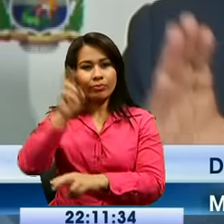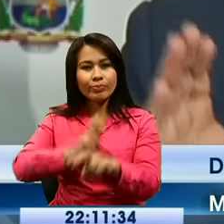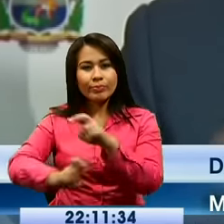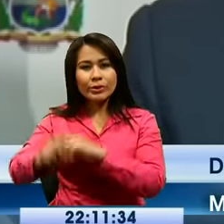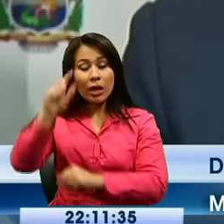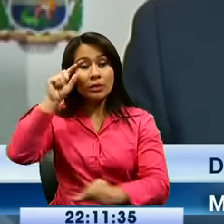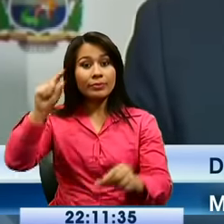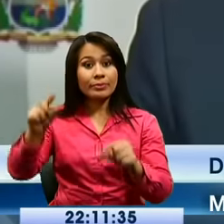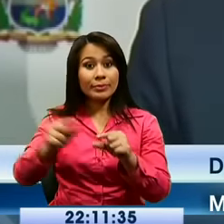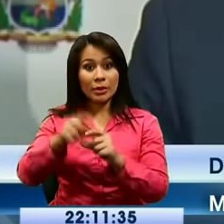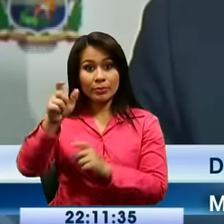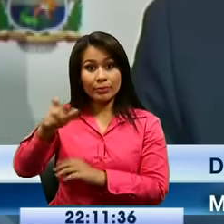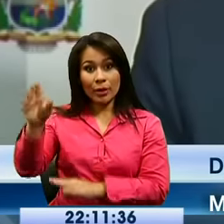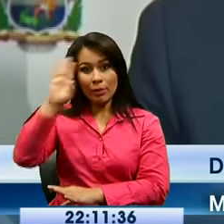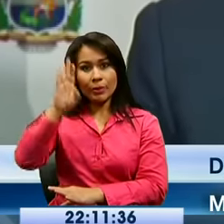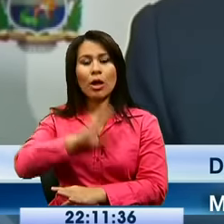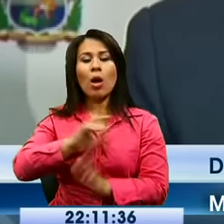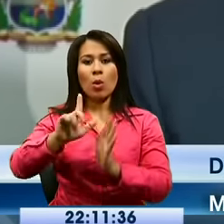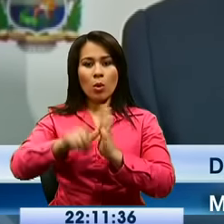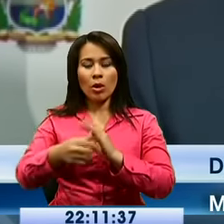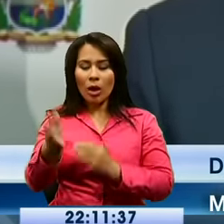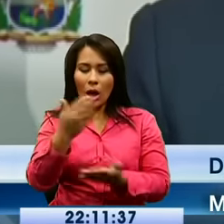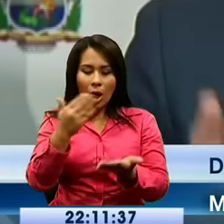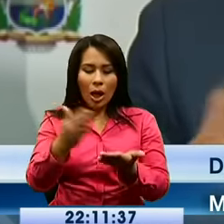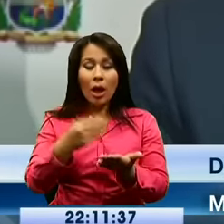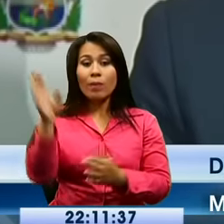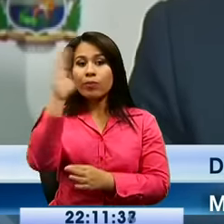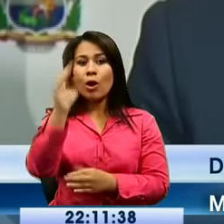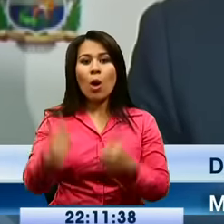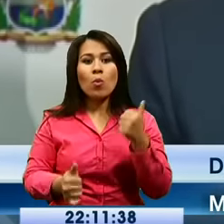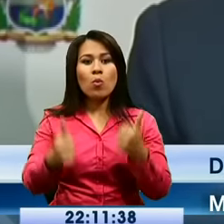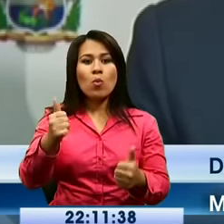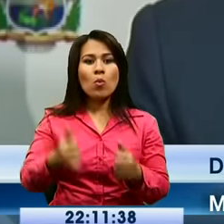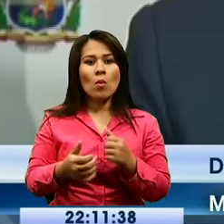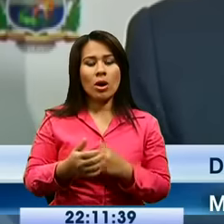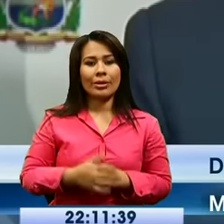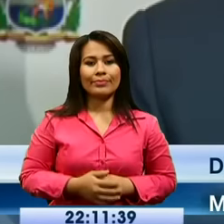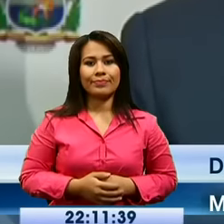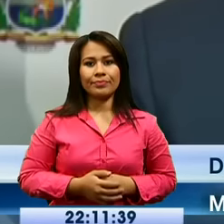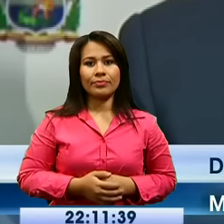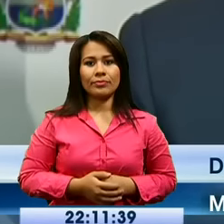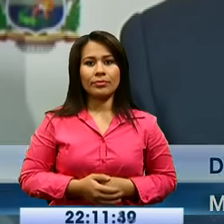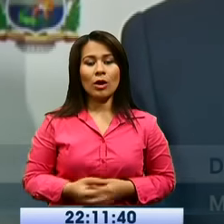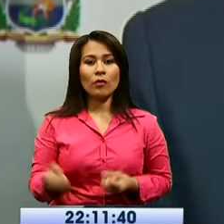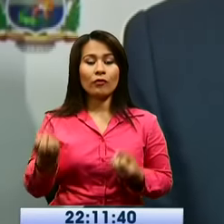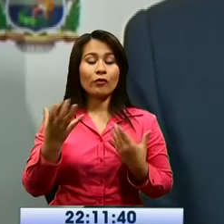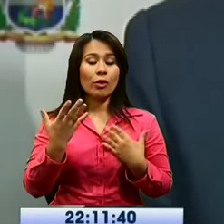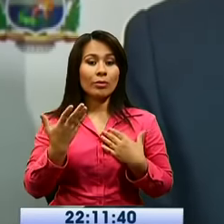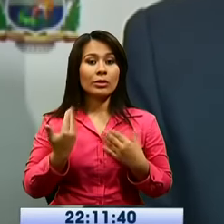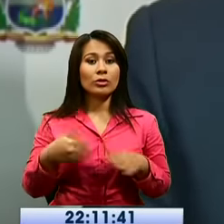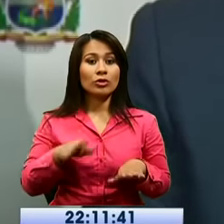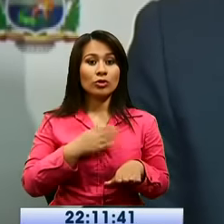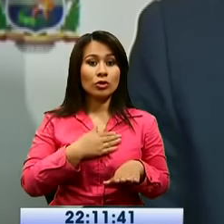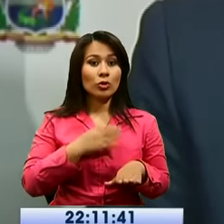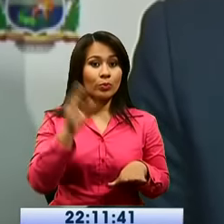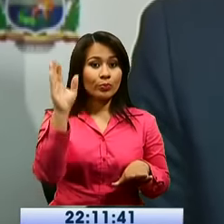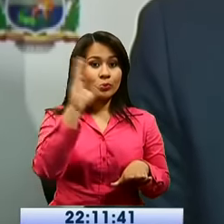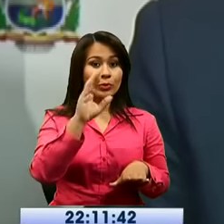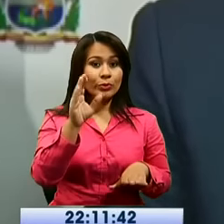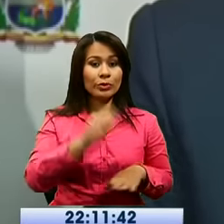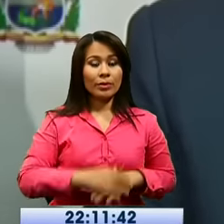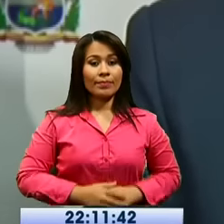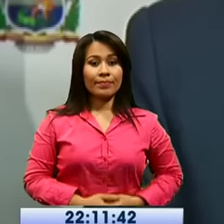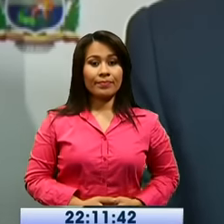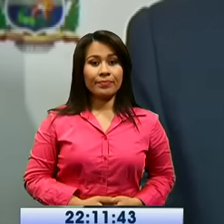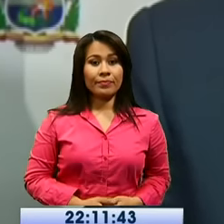para obviamente poder determinar efectivamente cuál de las dos hipótesis sobre las que estamos siguiendo el caso, pues